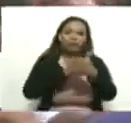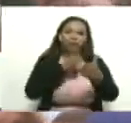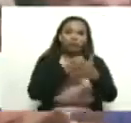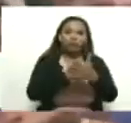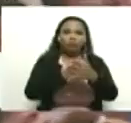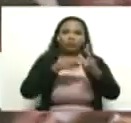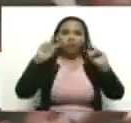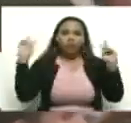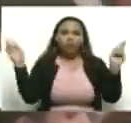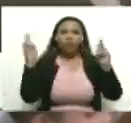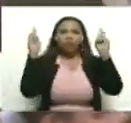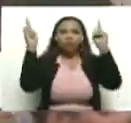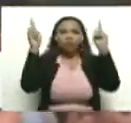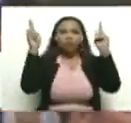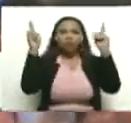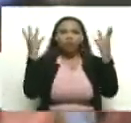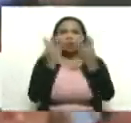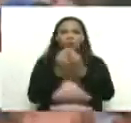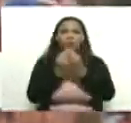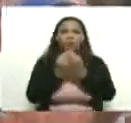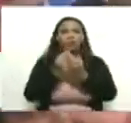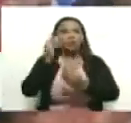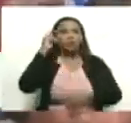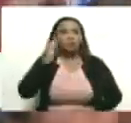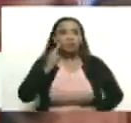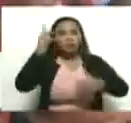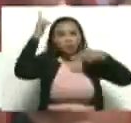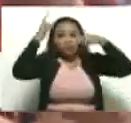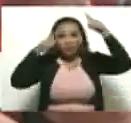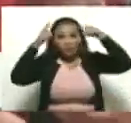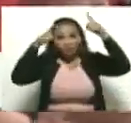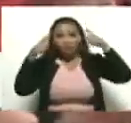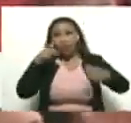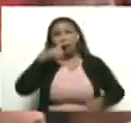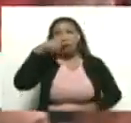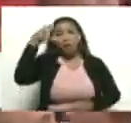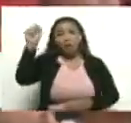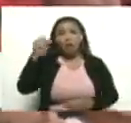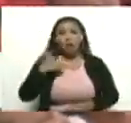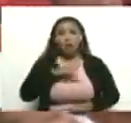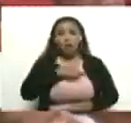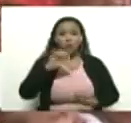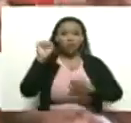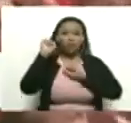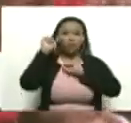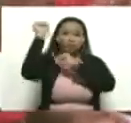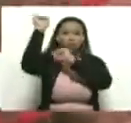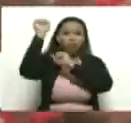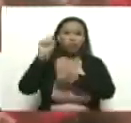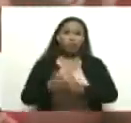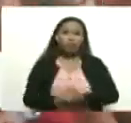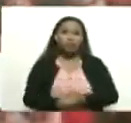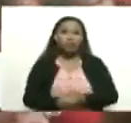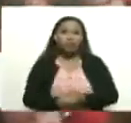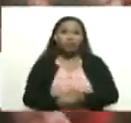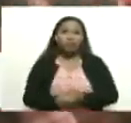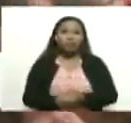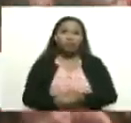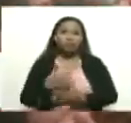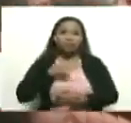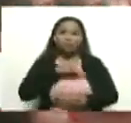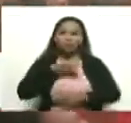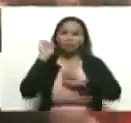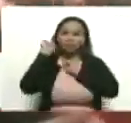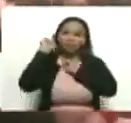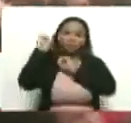la victoria. Con Bolívar, con Chávez y con Nicolás, nosotros venceremos.